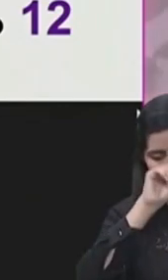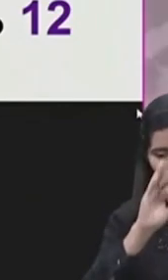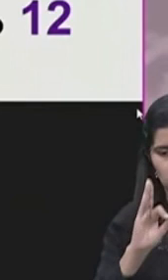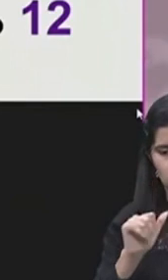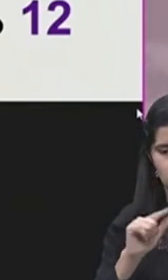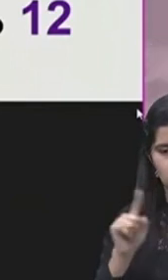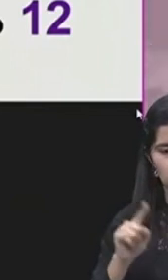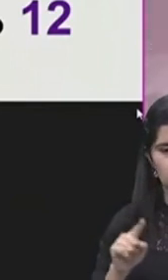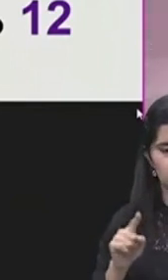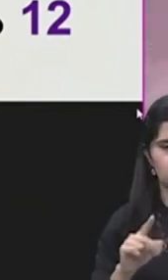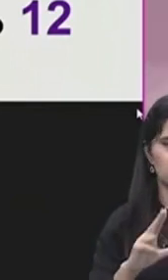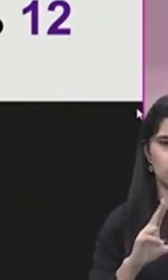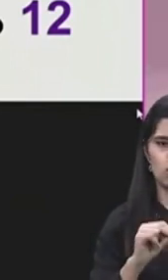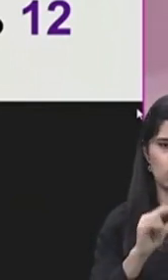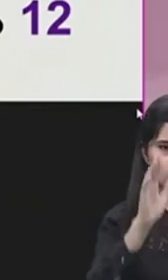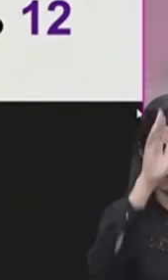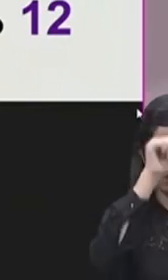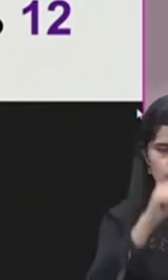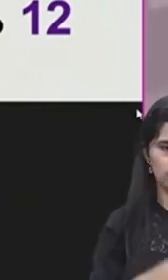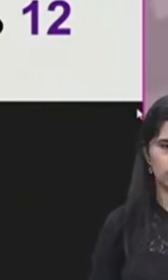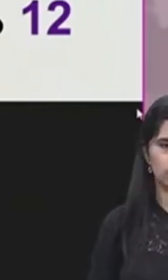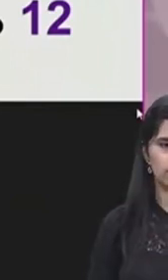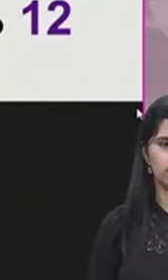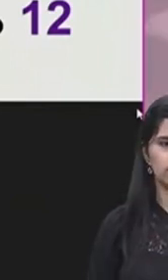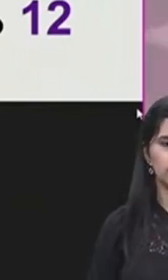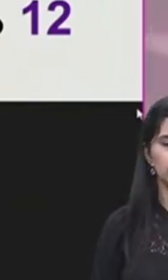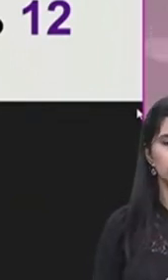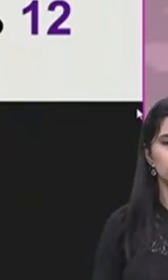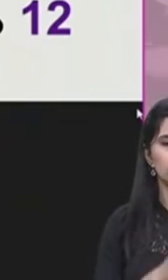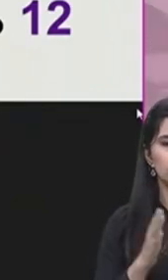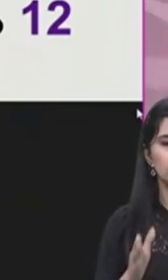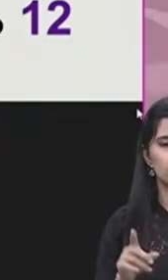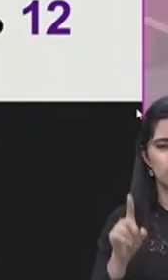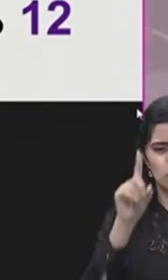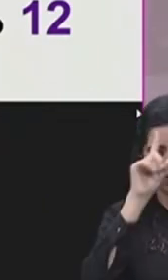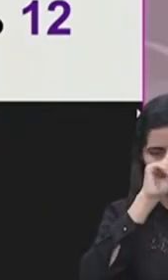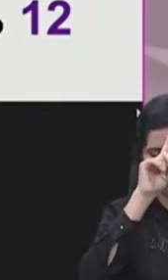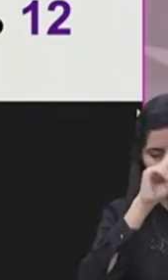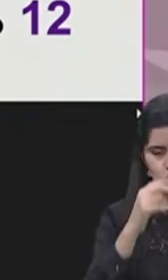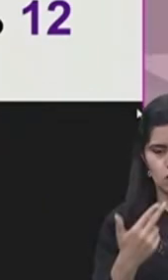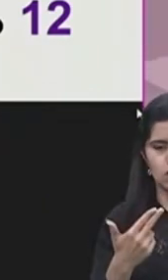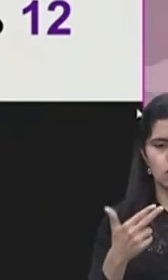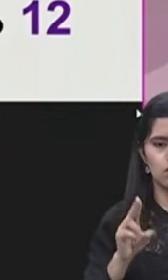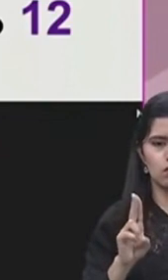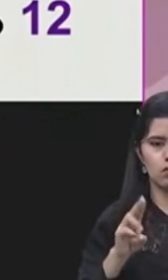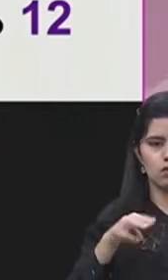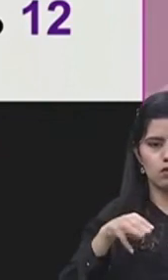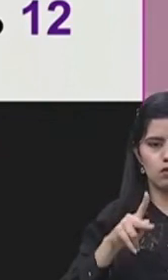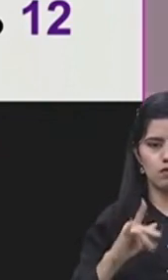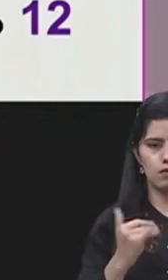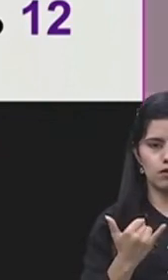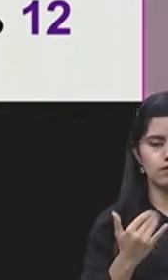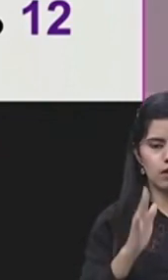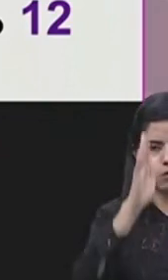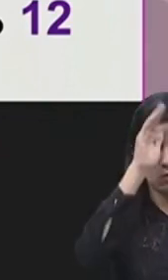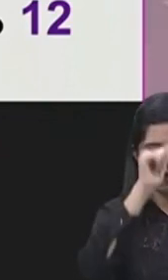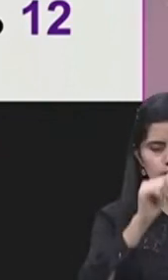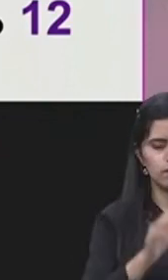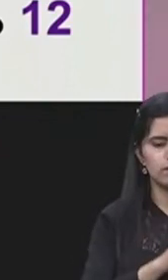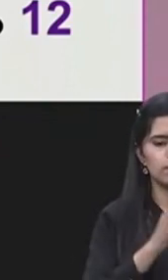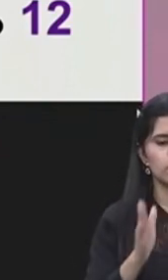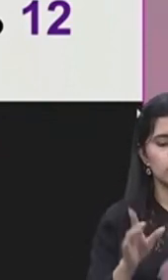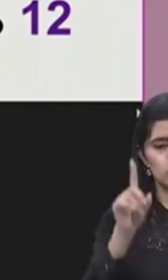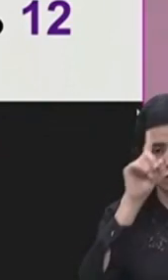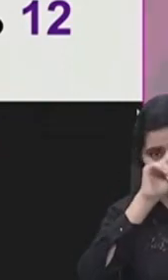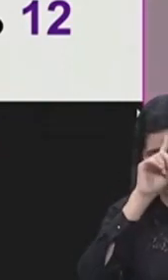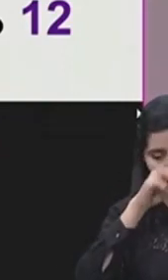el, bueno, la sensibilidad, para decirlo así de manera correcta, la sensibilidad de tomar en cuenta el hartazgo en